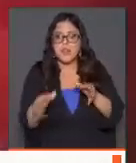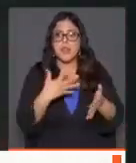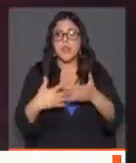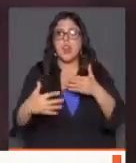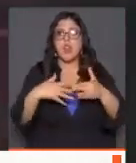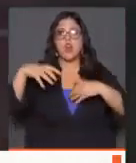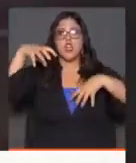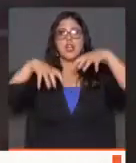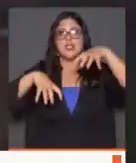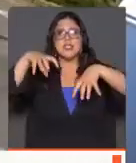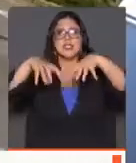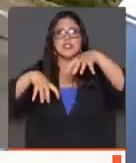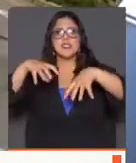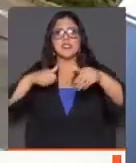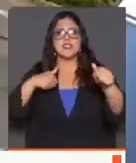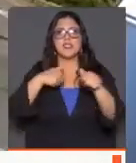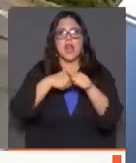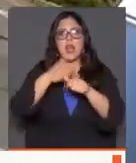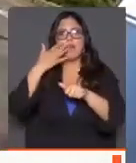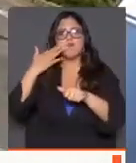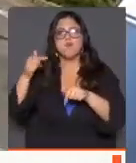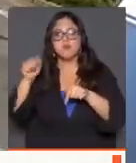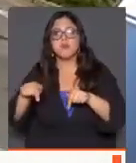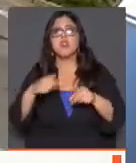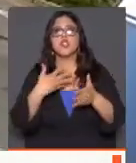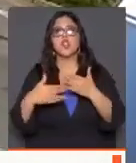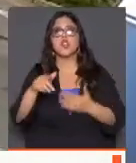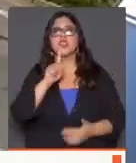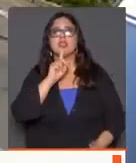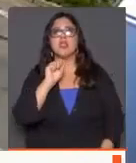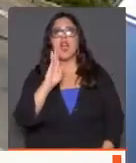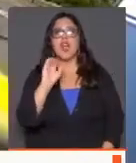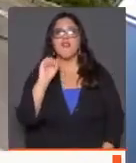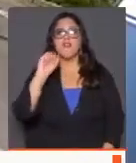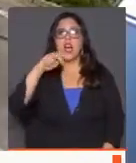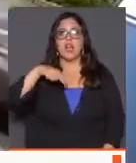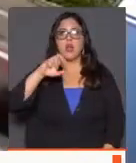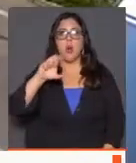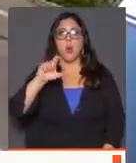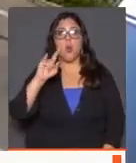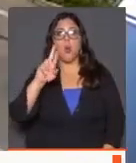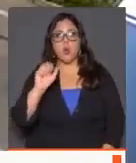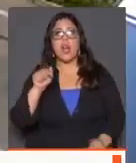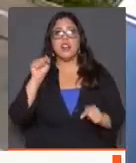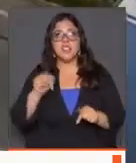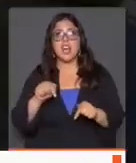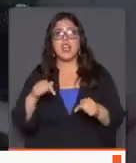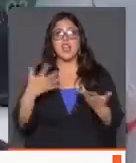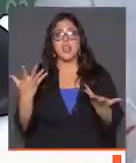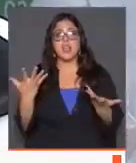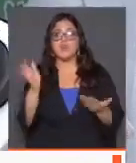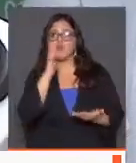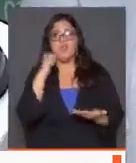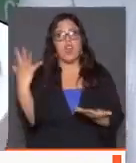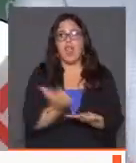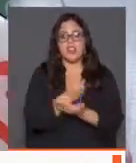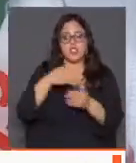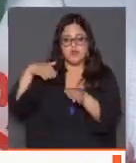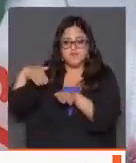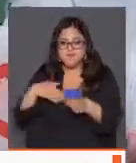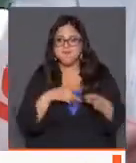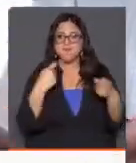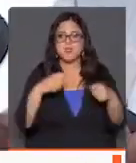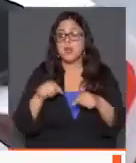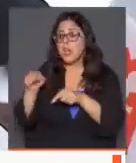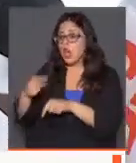capital. Ahí se dirigieron hasta el sector de Tabancura, donde intentaron, sin éxito, continuar con su racha delictual. Efectuar dos robos